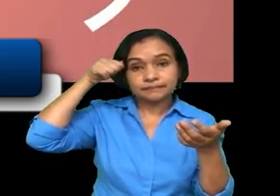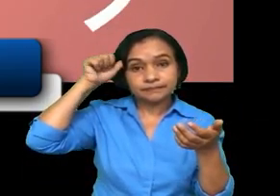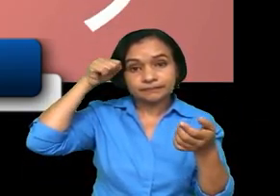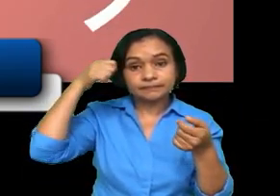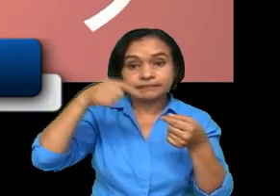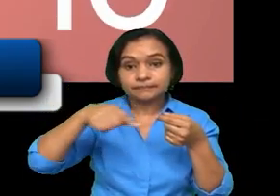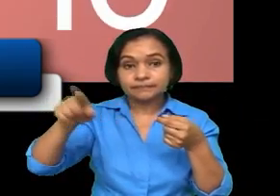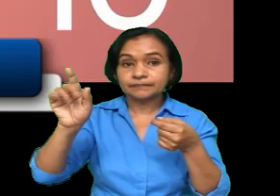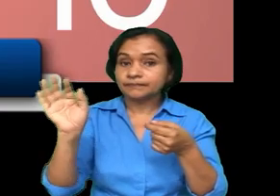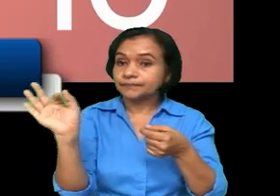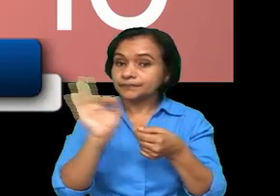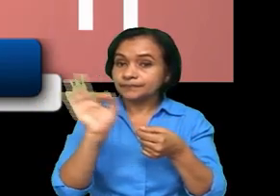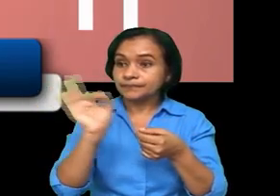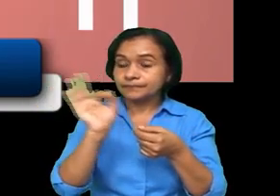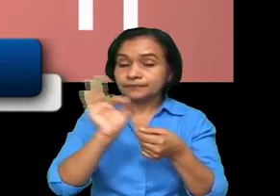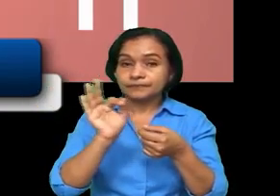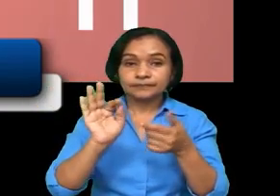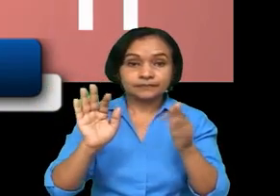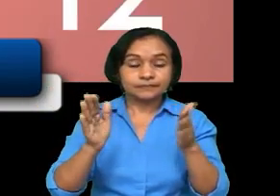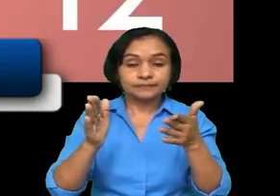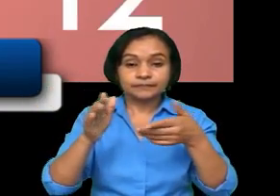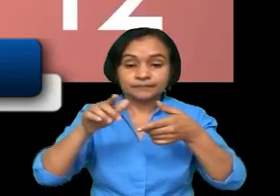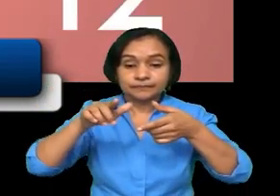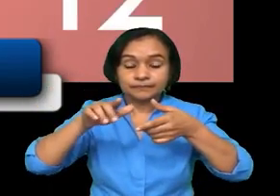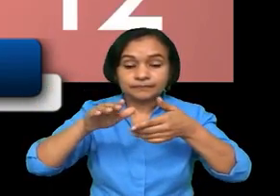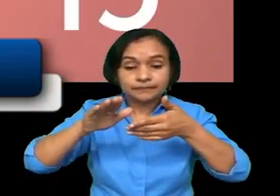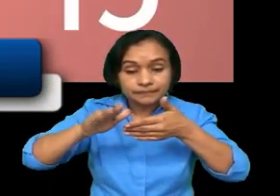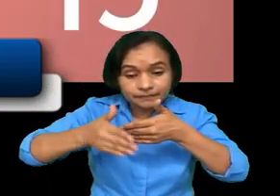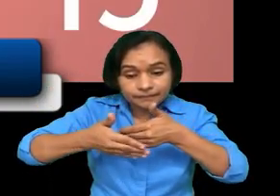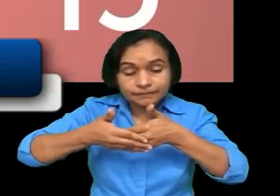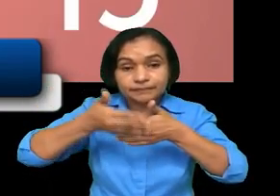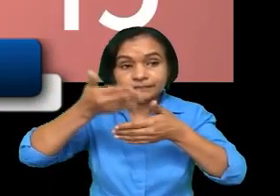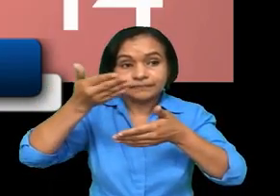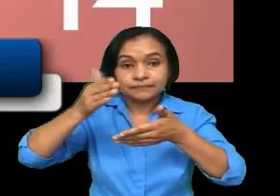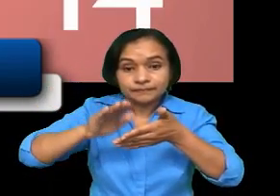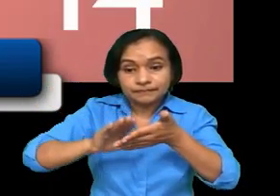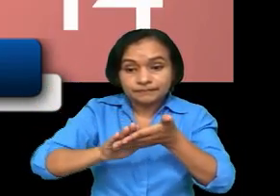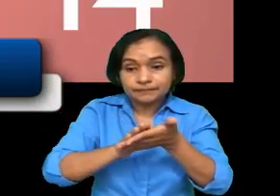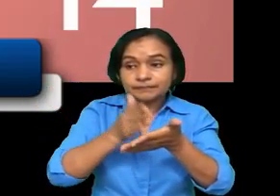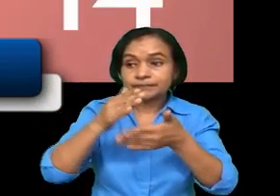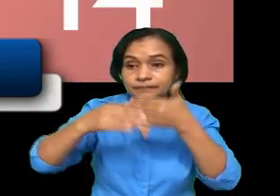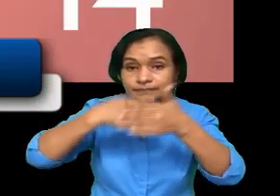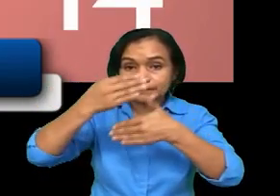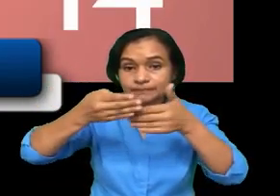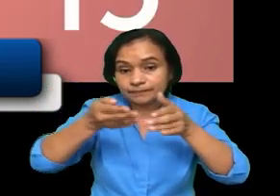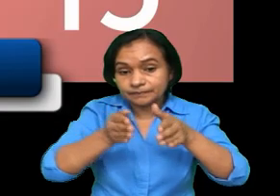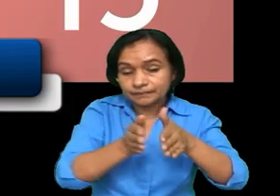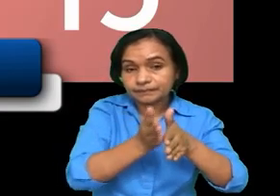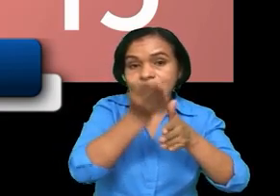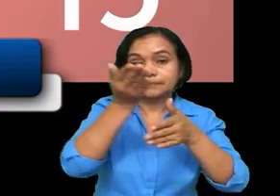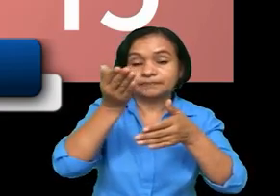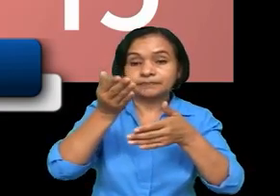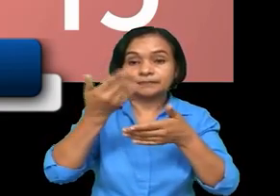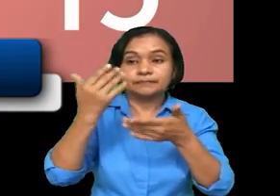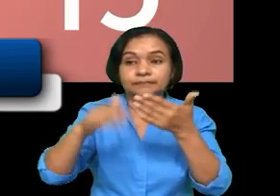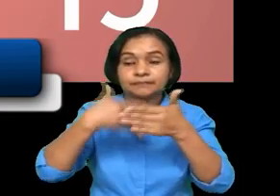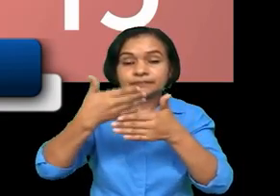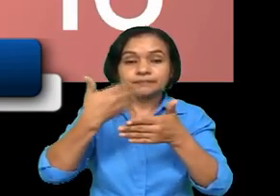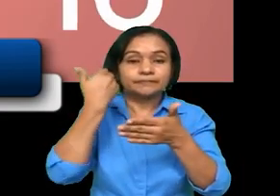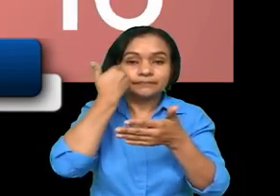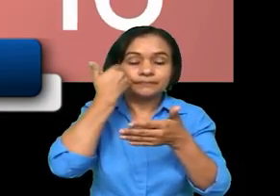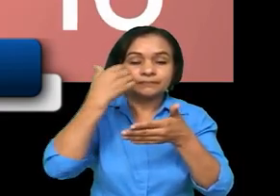la forma en que ellas se limpian el área genital influye mucho para que aparezca pues las infecciones de vías